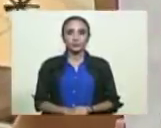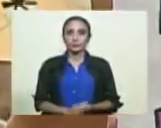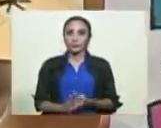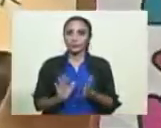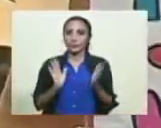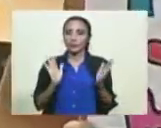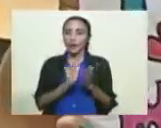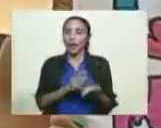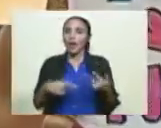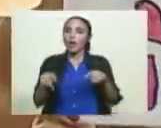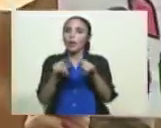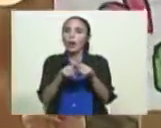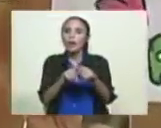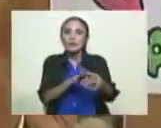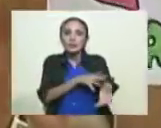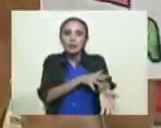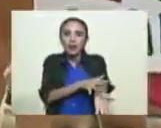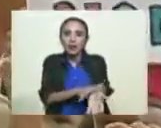en la sangre.